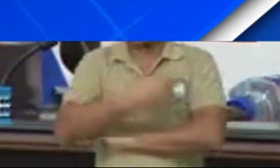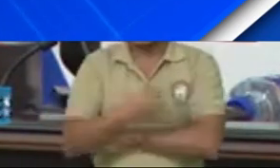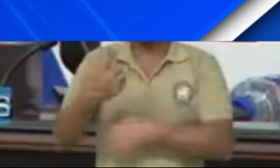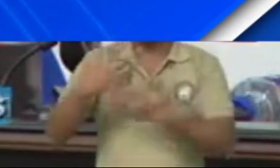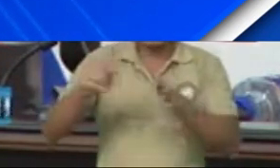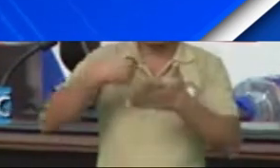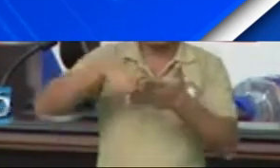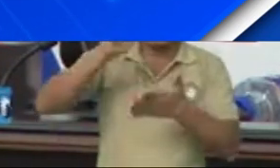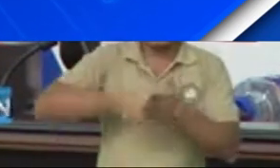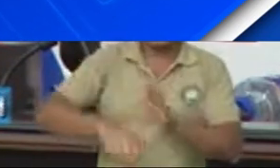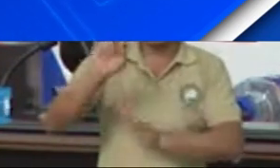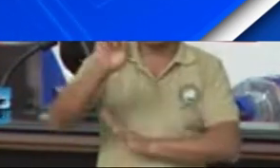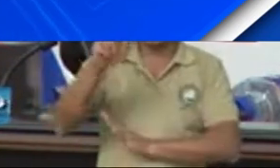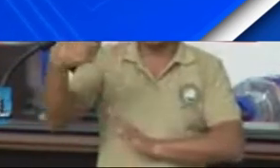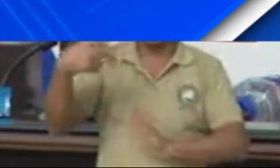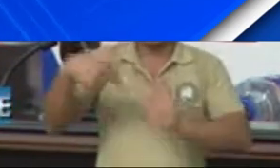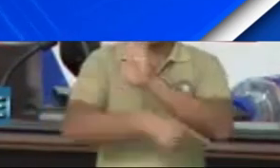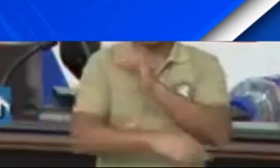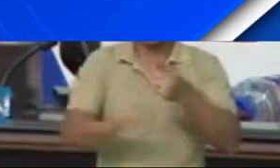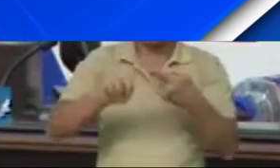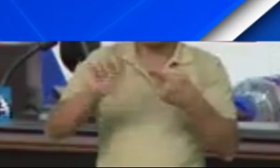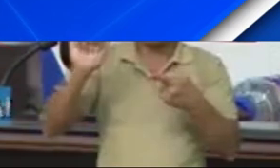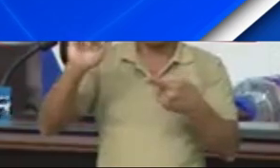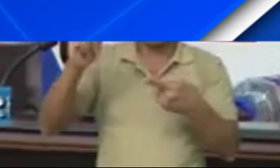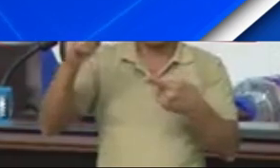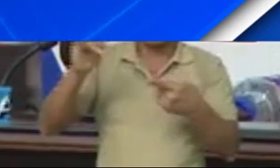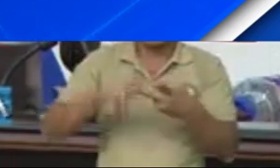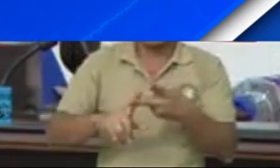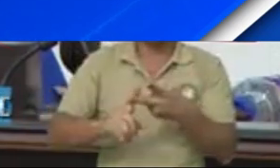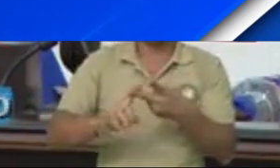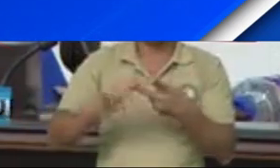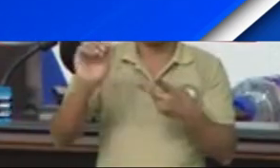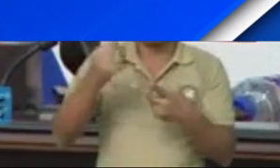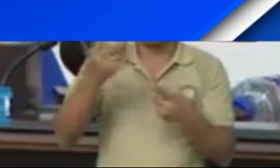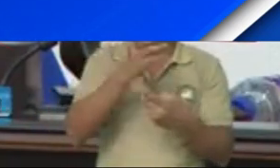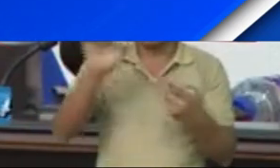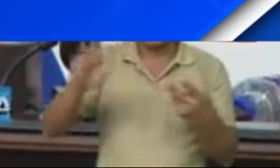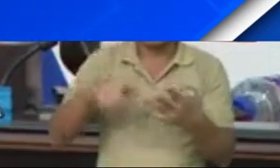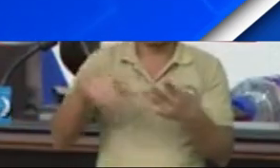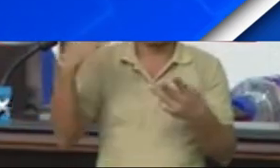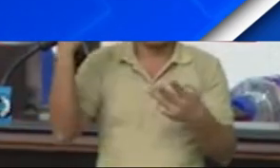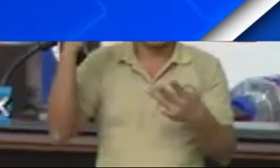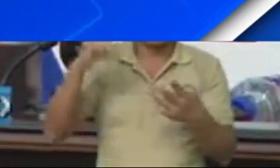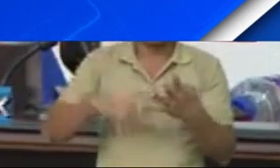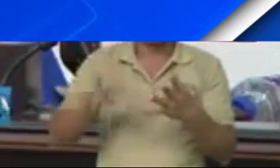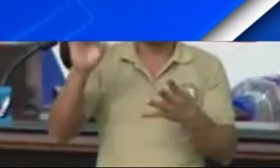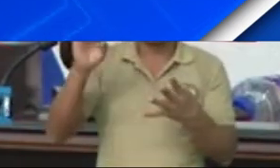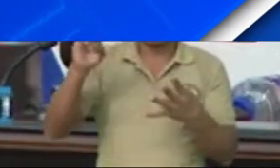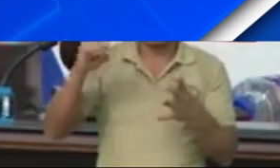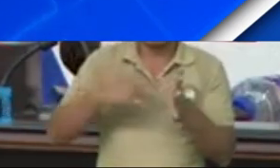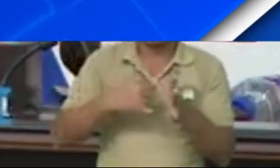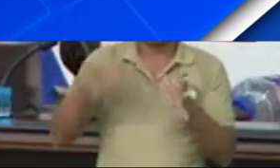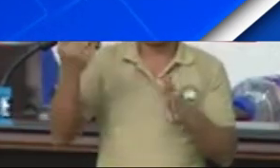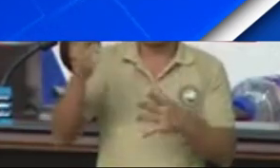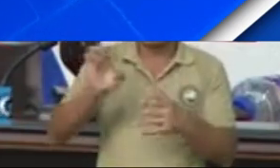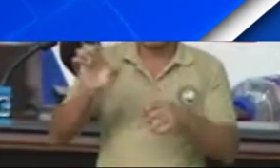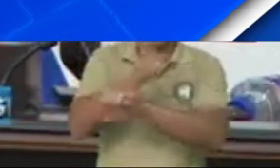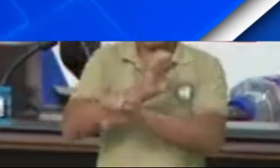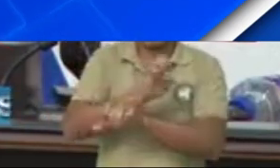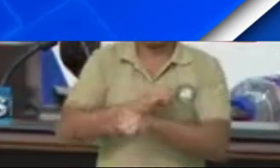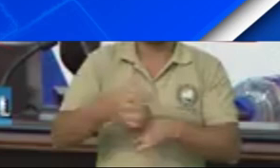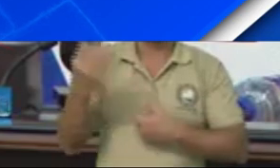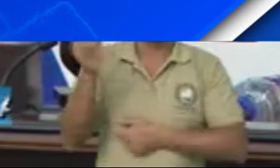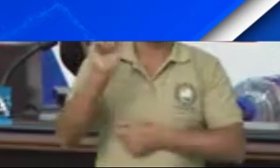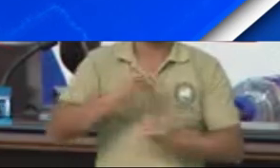por 18 estados: Antigua y Bermuda, Argentina, Bolivia, Costa Rica, Cuba, Dominica, Ecuador, Guatemala, Haití,